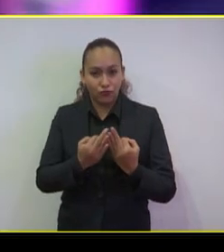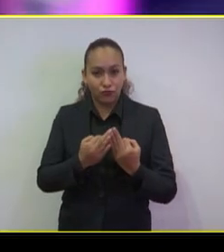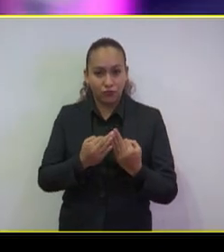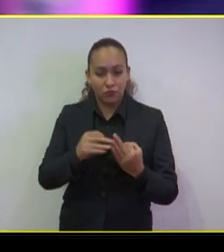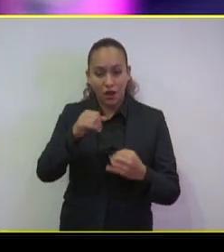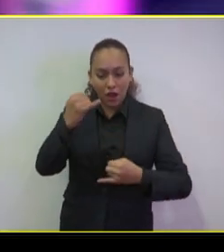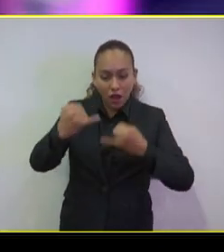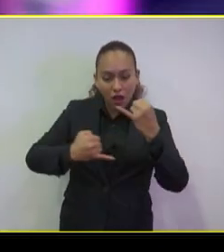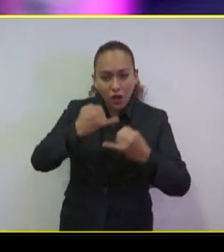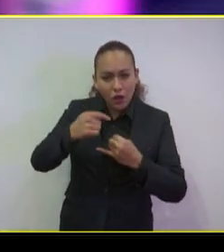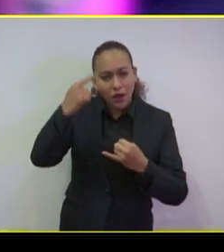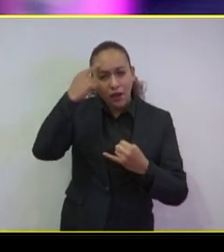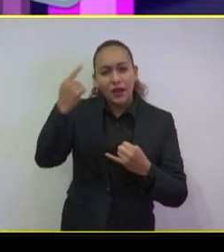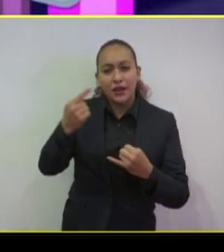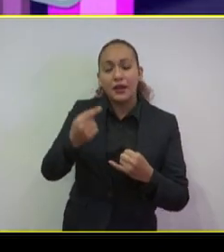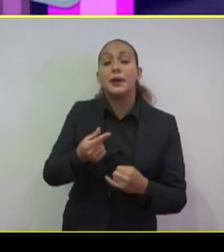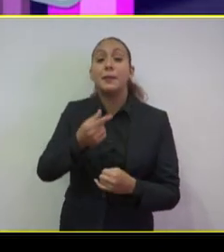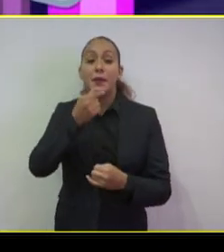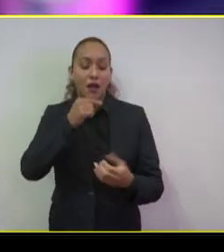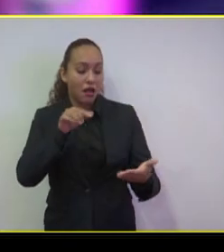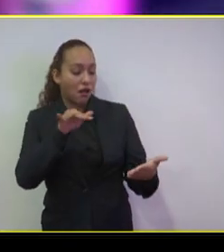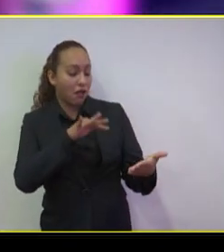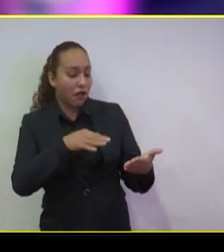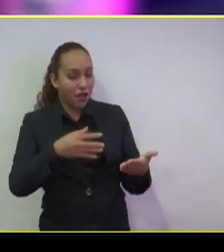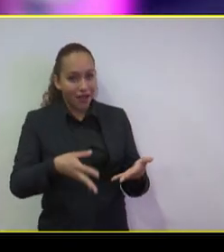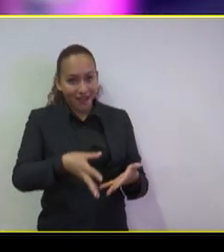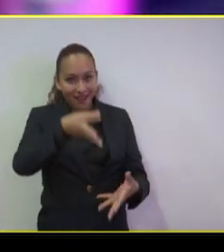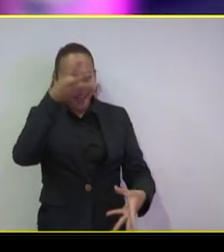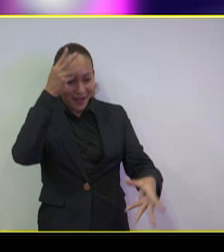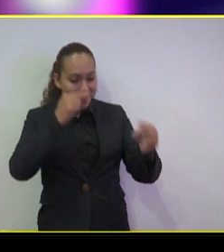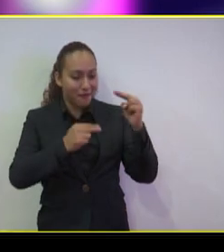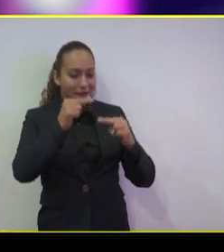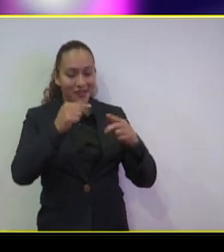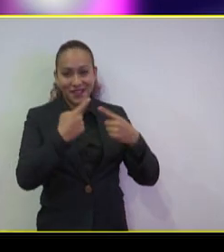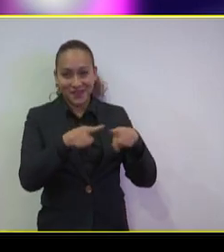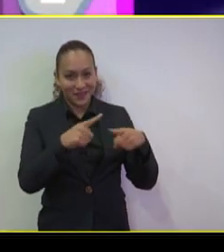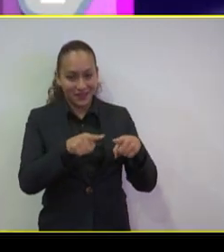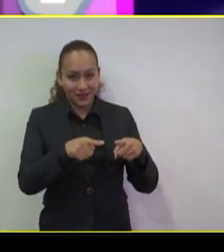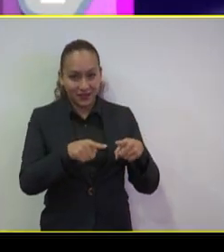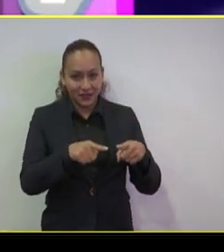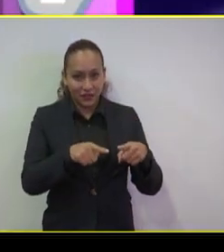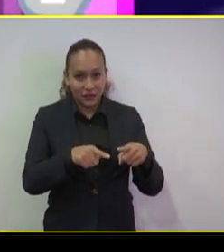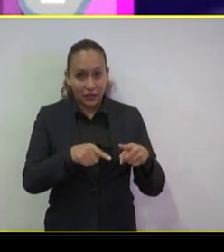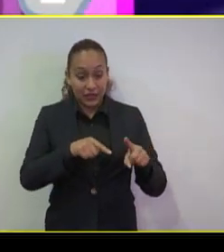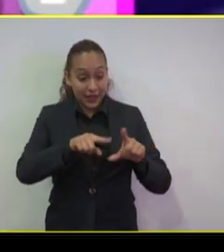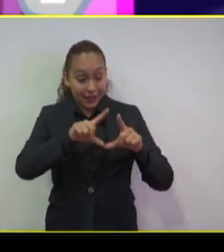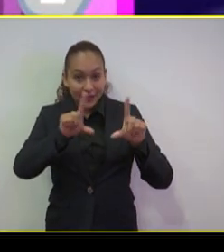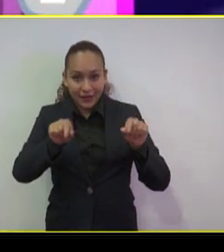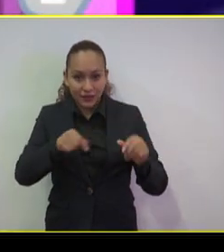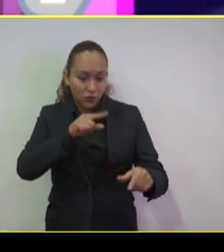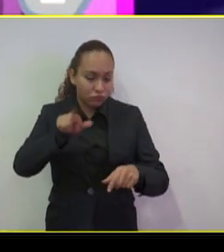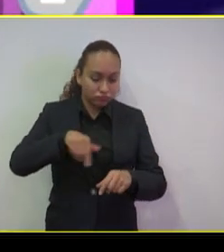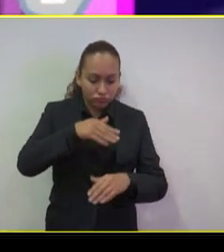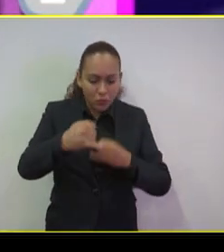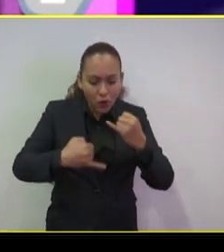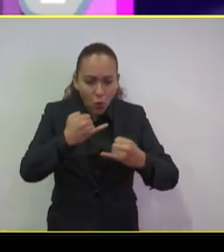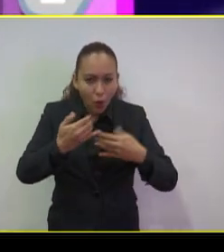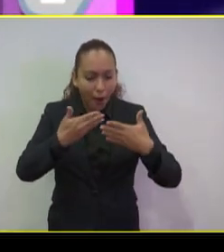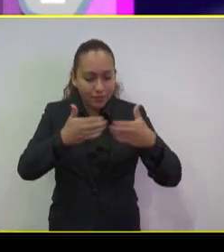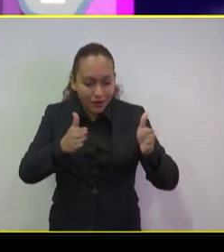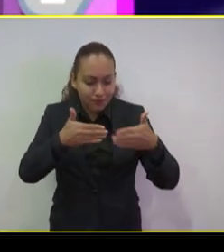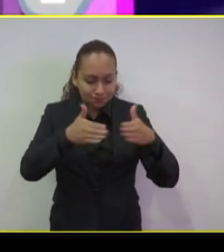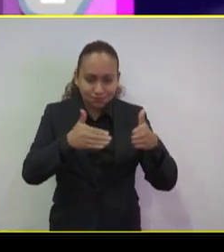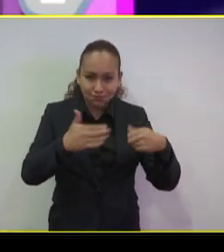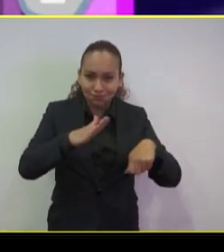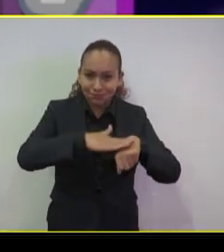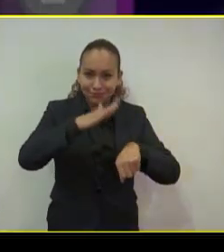de la narrativa para contextualizar al usuario sobre los temas que se tratan en cada nivel. Los niveles se desbloquean progresivamente, de manera que los temas se muestren de manera